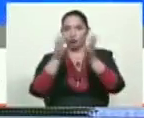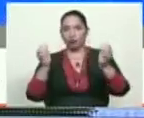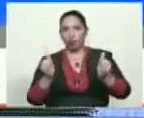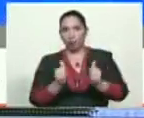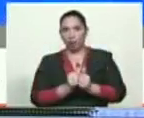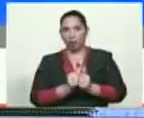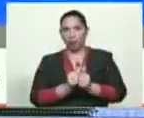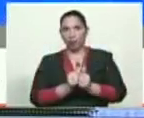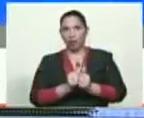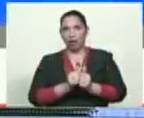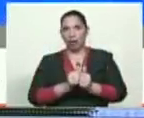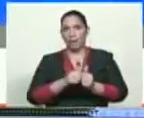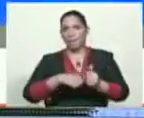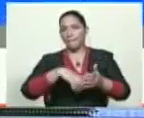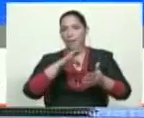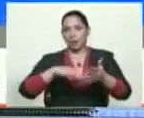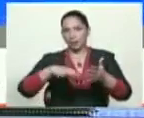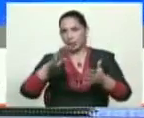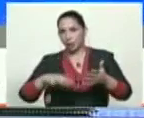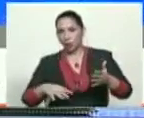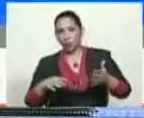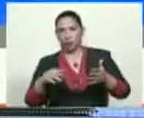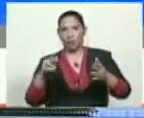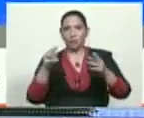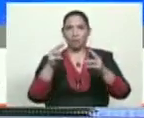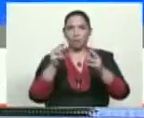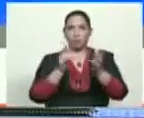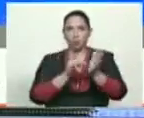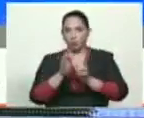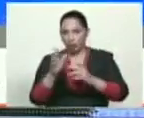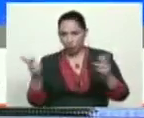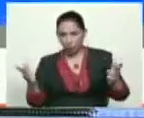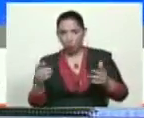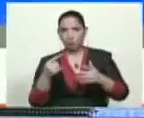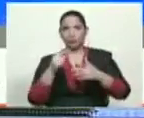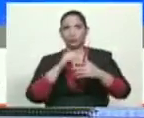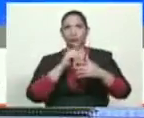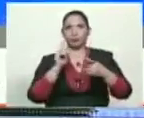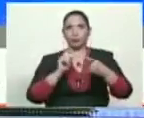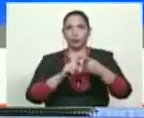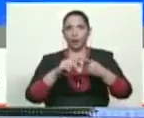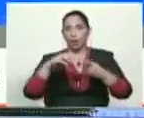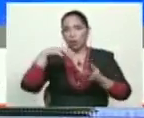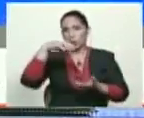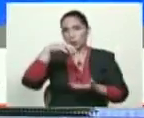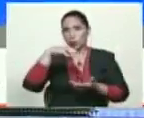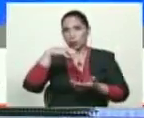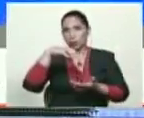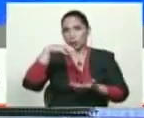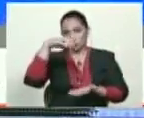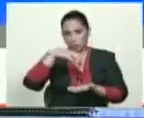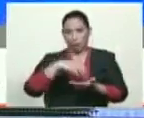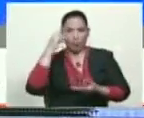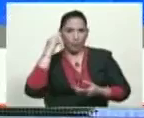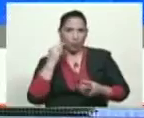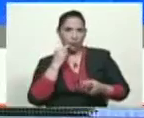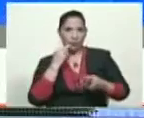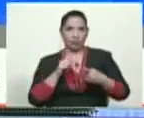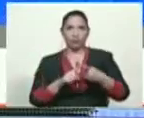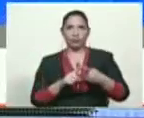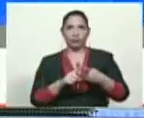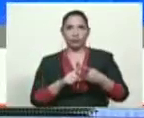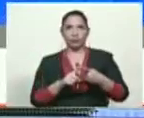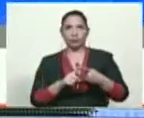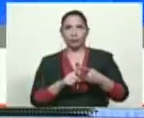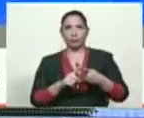barcelona-puerto la cruz lechería cuanta en ciudad bolívar perdón en el estado bolívar ciudad